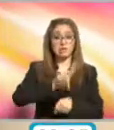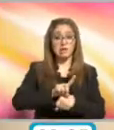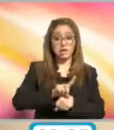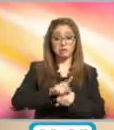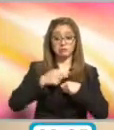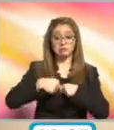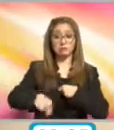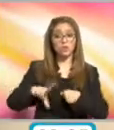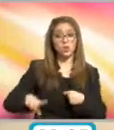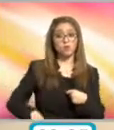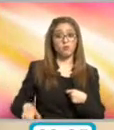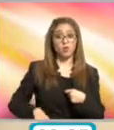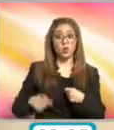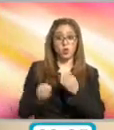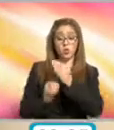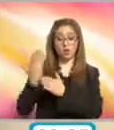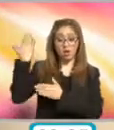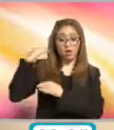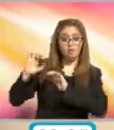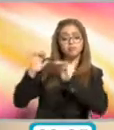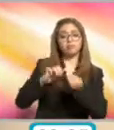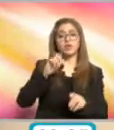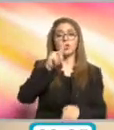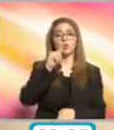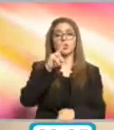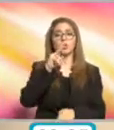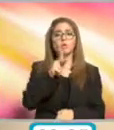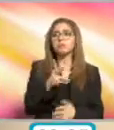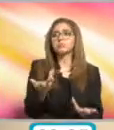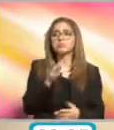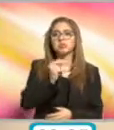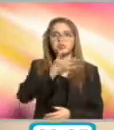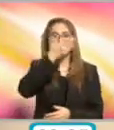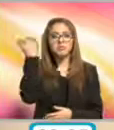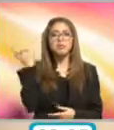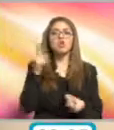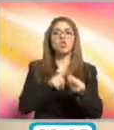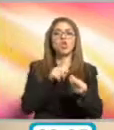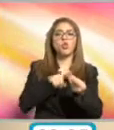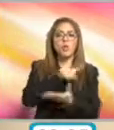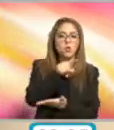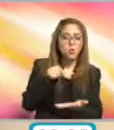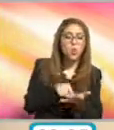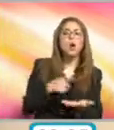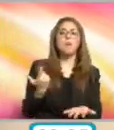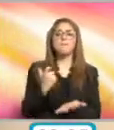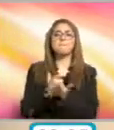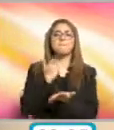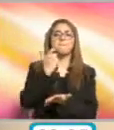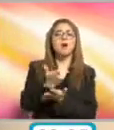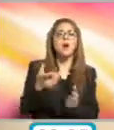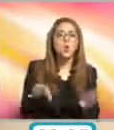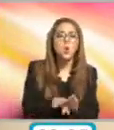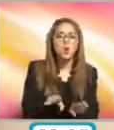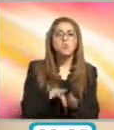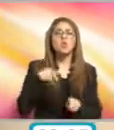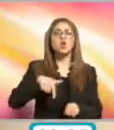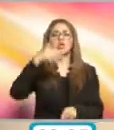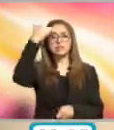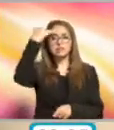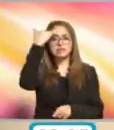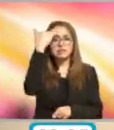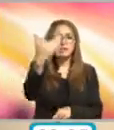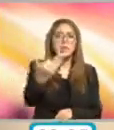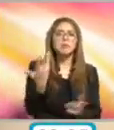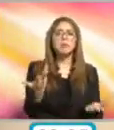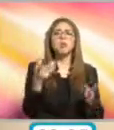caer, ¿no? Ni siquiera ellos saben primero dónde lo van a construir, cómo lo van a pagar, ni en qué tiempo se va a hacer, ni qué características